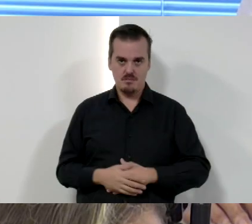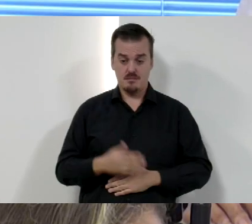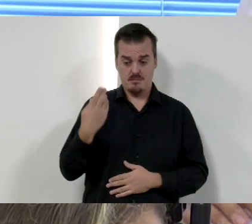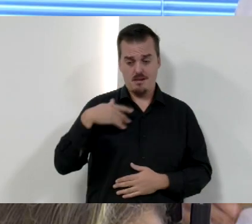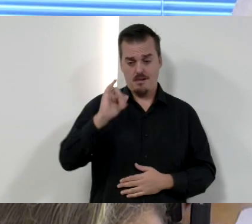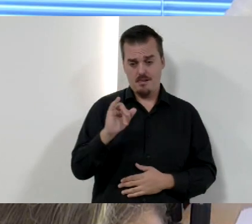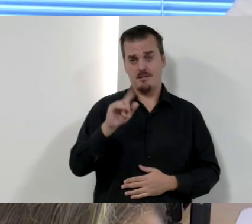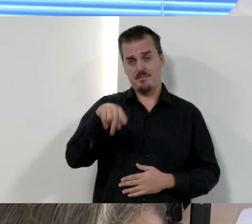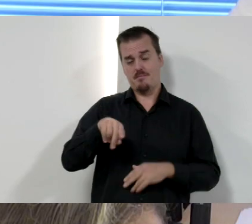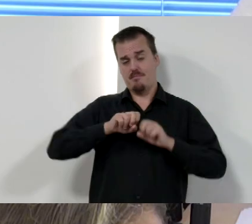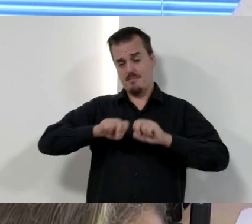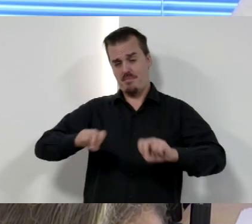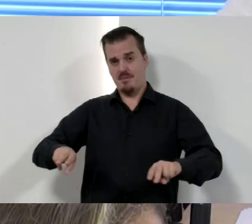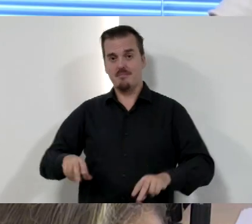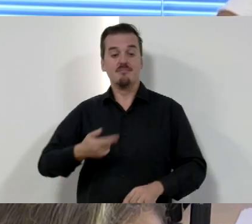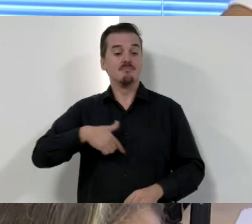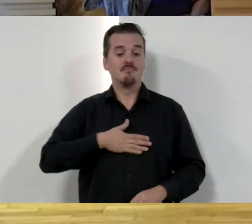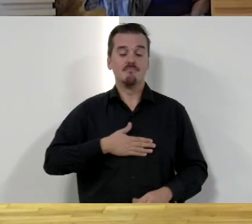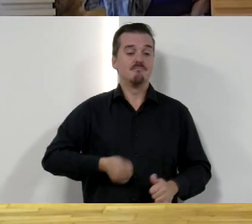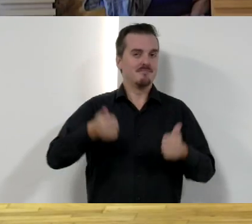a agudizar. Por nuestra parte, nada más. Gracias.